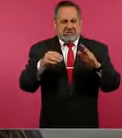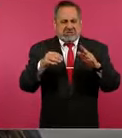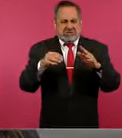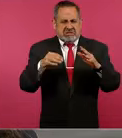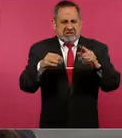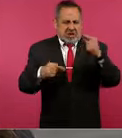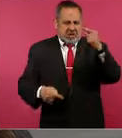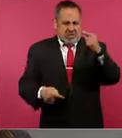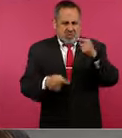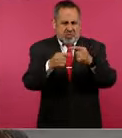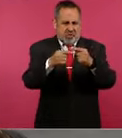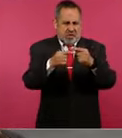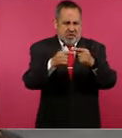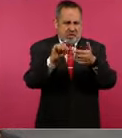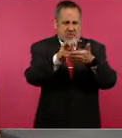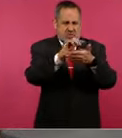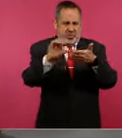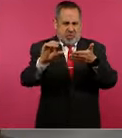en dos párrafos.